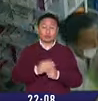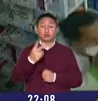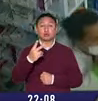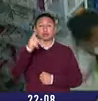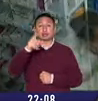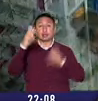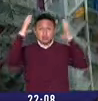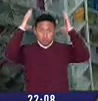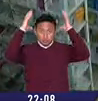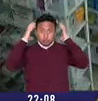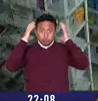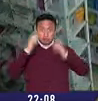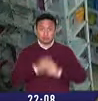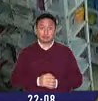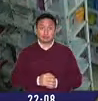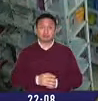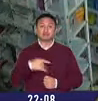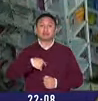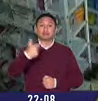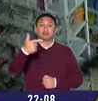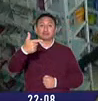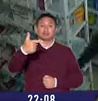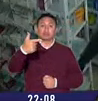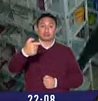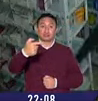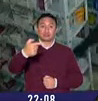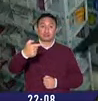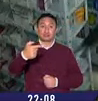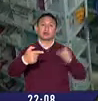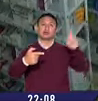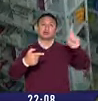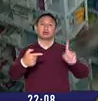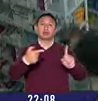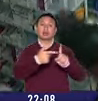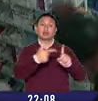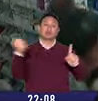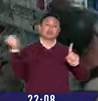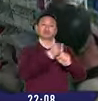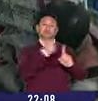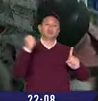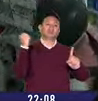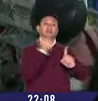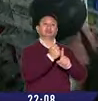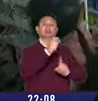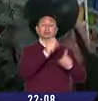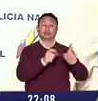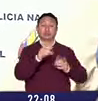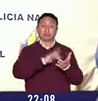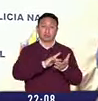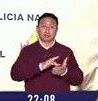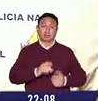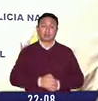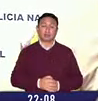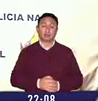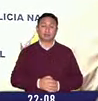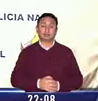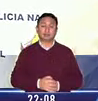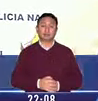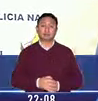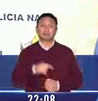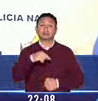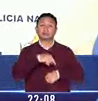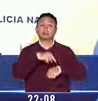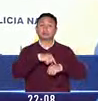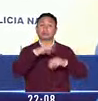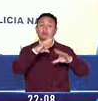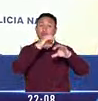con casco y lo que parece un arma de fuego amedrentan, golpean y someten a los trabajadores del local. A horas de la noche en el